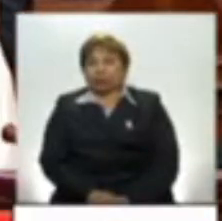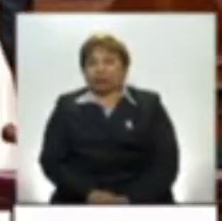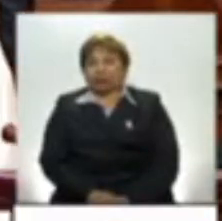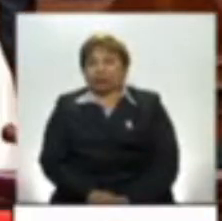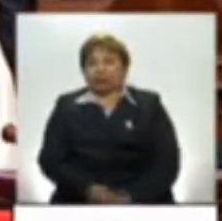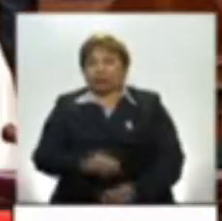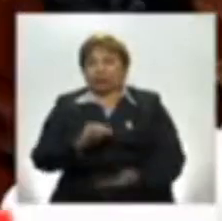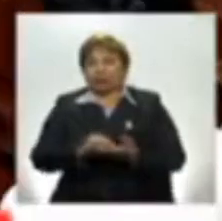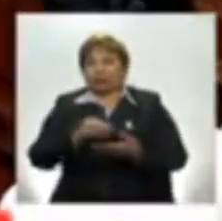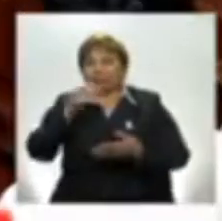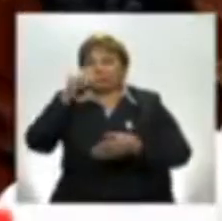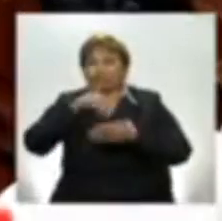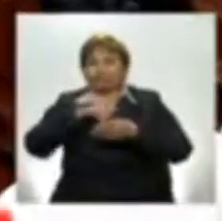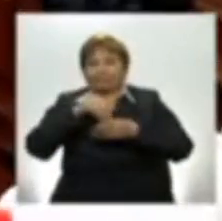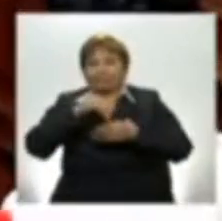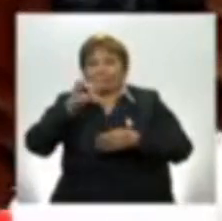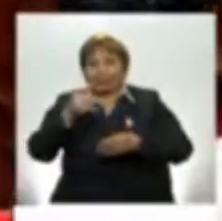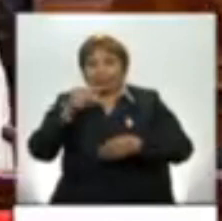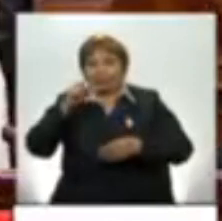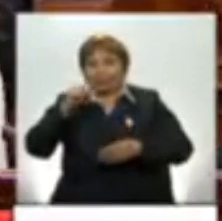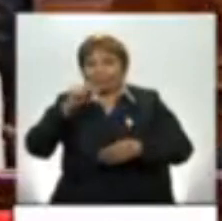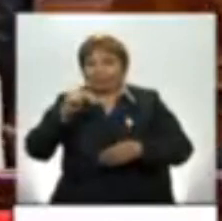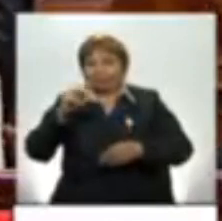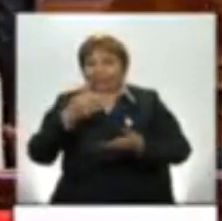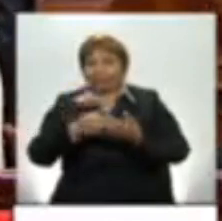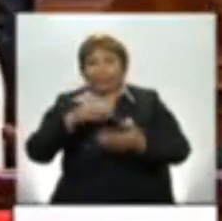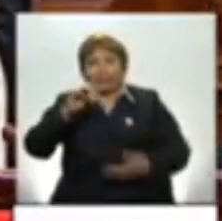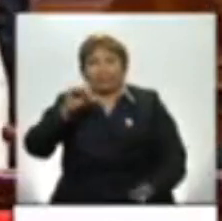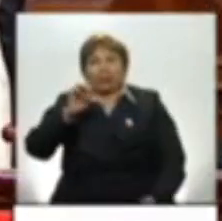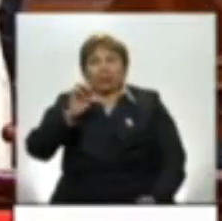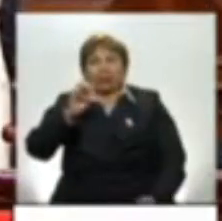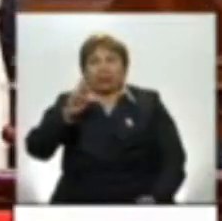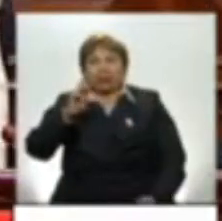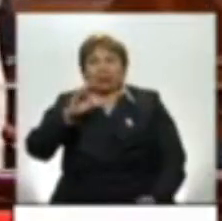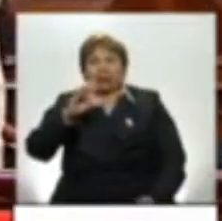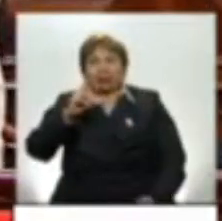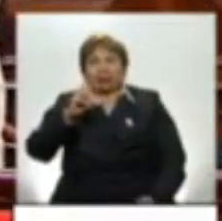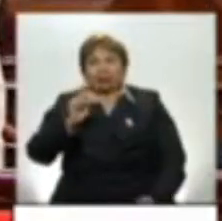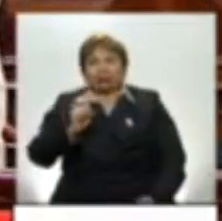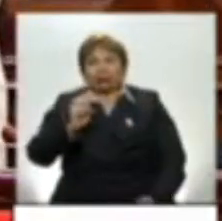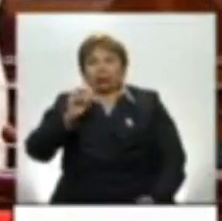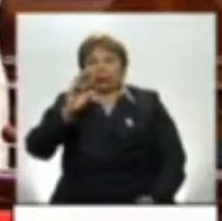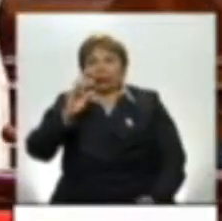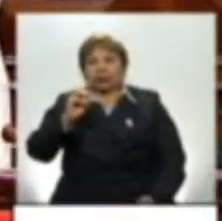Jurado Nacional de Elecciones, credencial otorgada a Lady Mercedes Camones Soriano, DNI